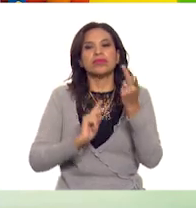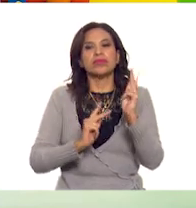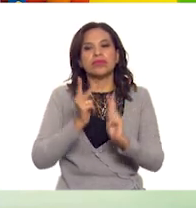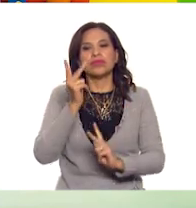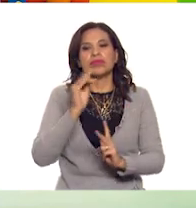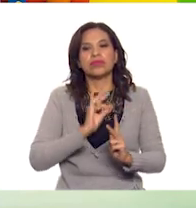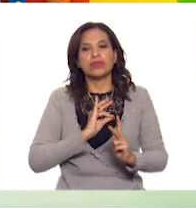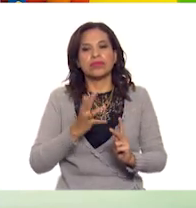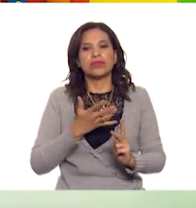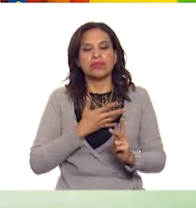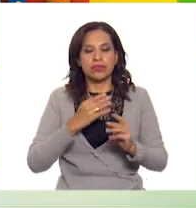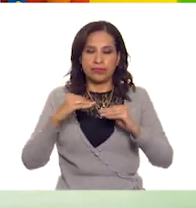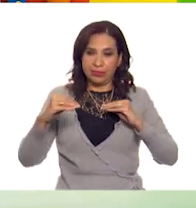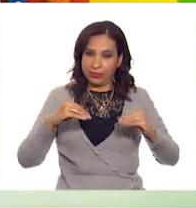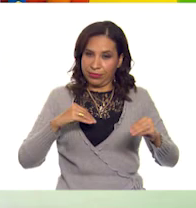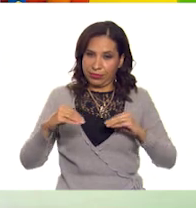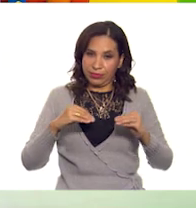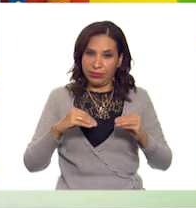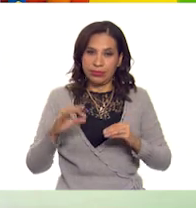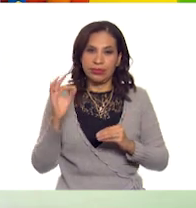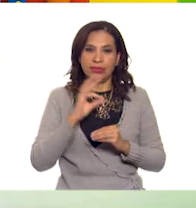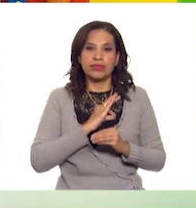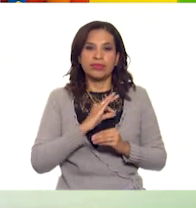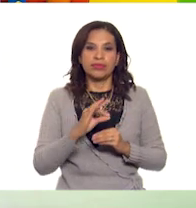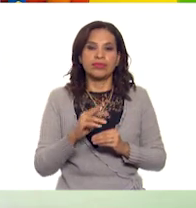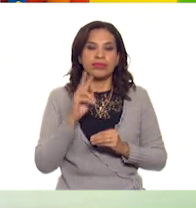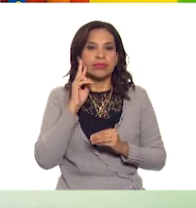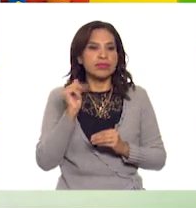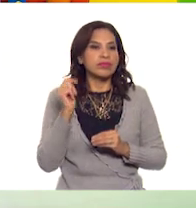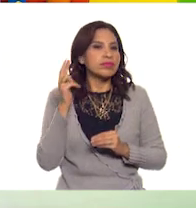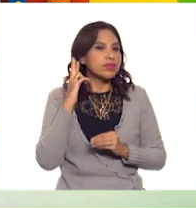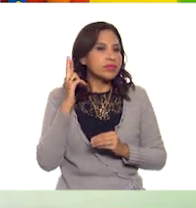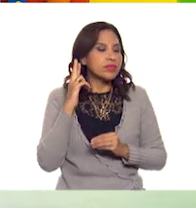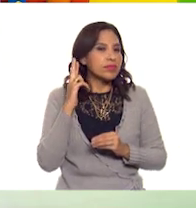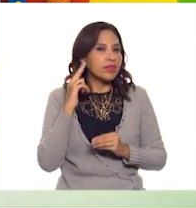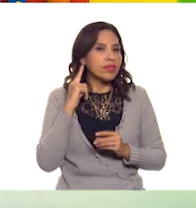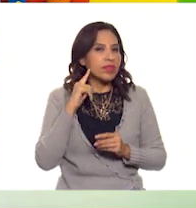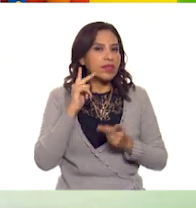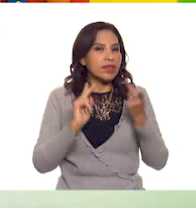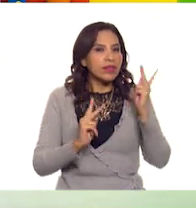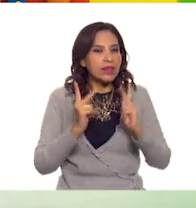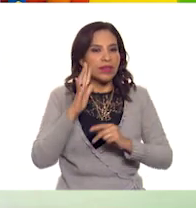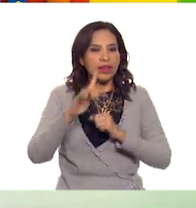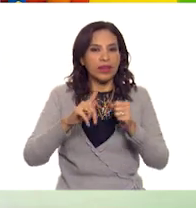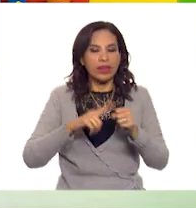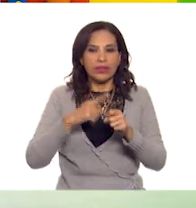y van a tener movimiento e incluso se podrán escuchar los sonidos de la naturaleza.